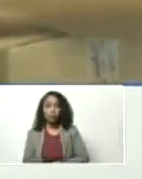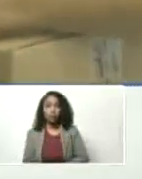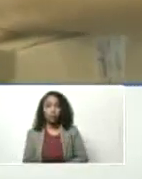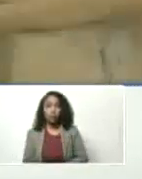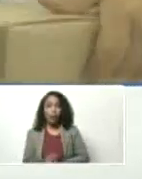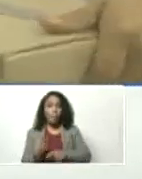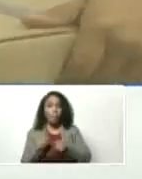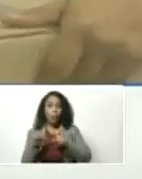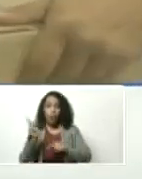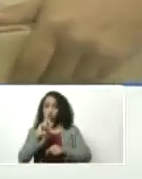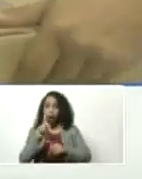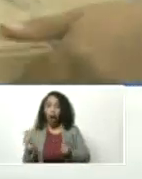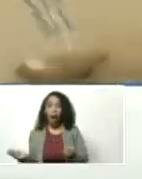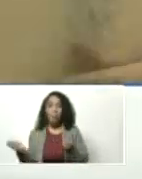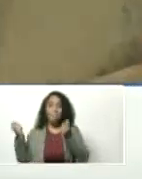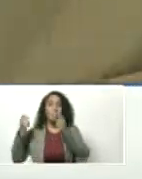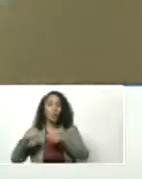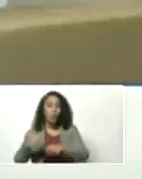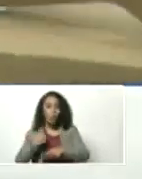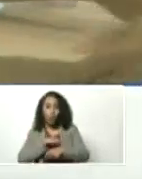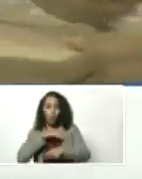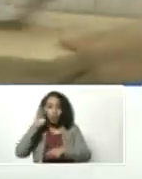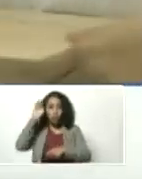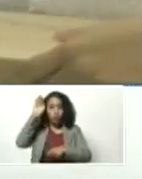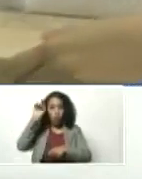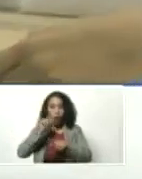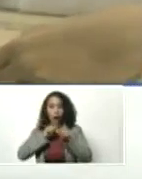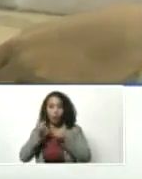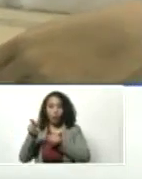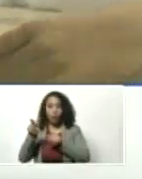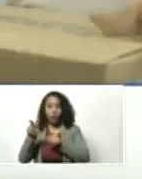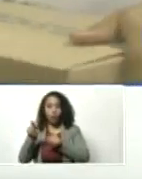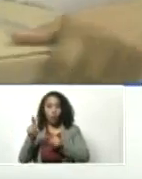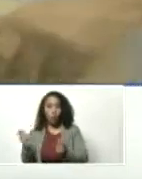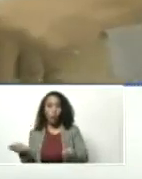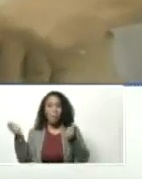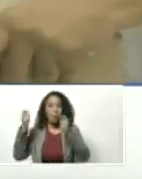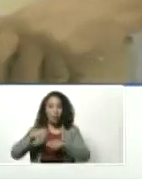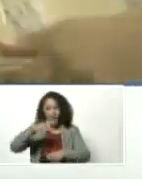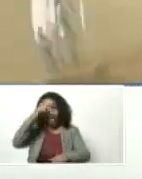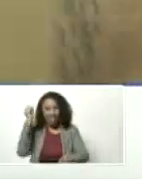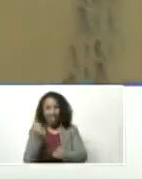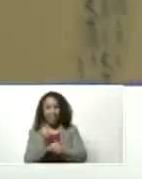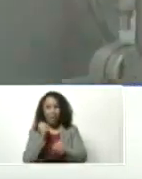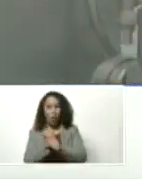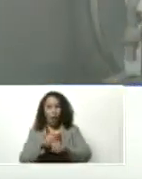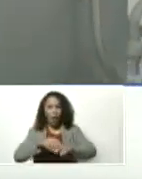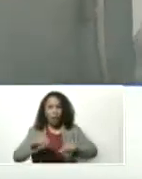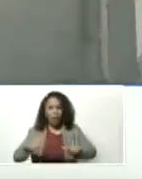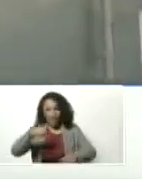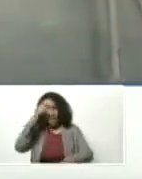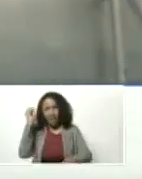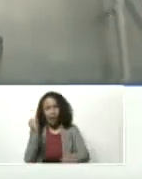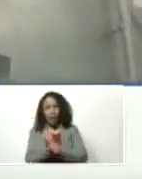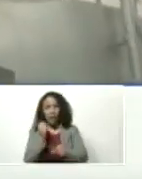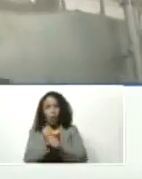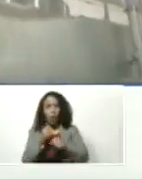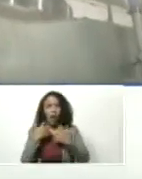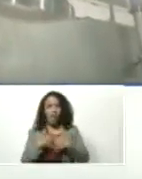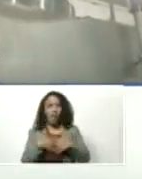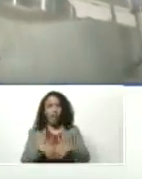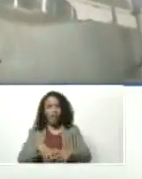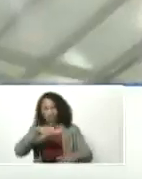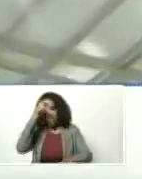pero no le apostamos nuestro futuro a eso. Se lo apostamos al trabajo en la tierra, al trabajo en la industria,